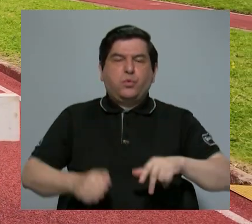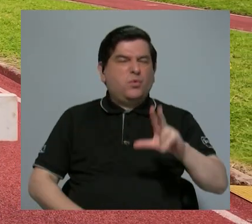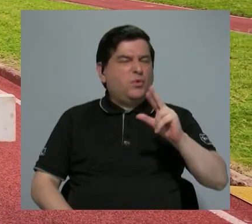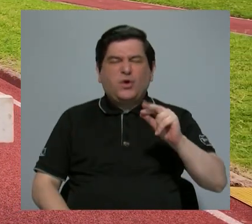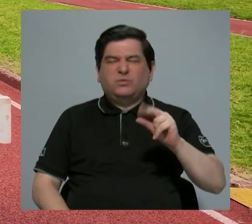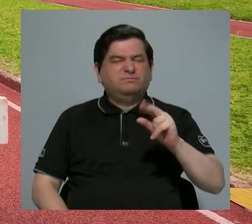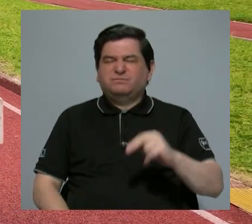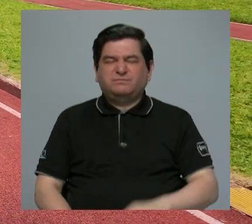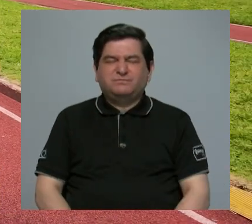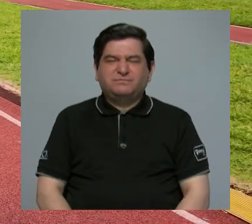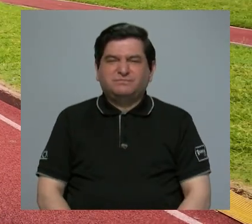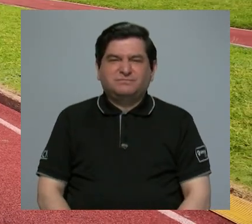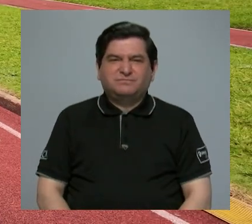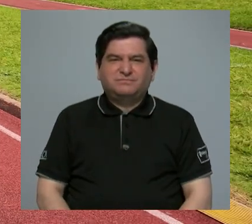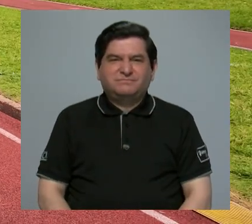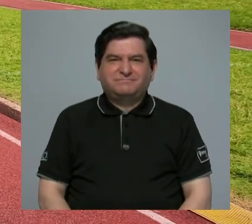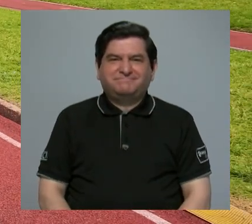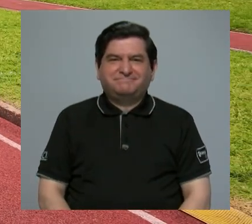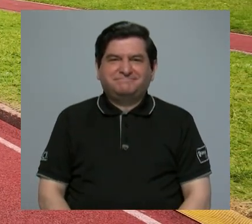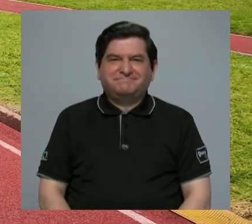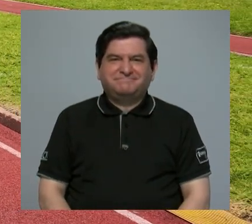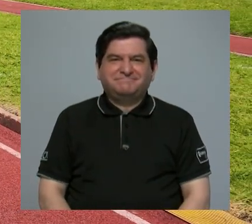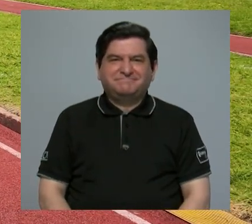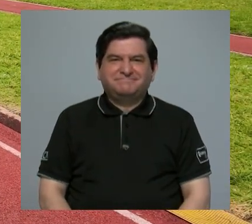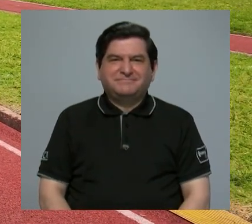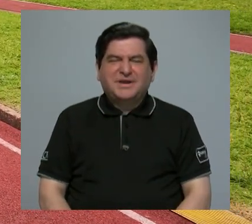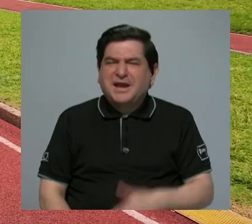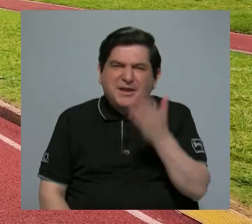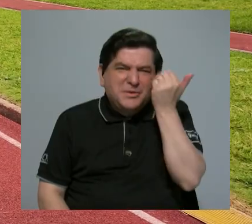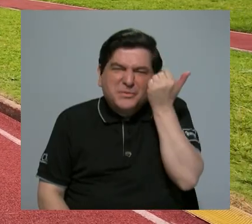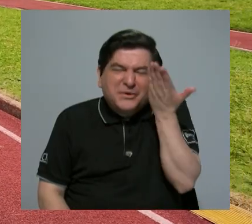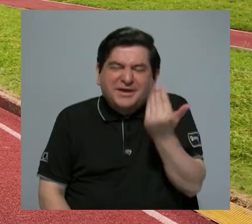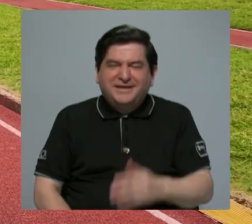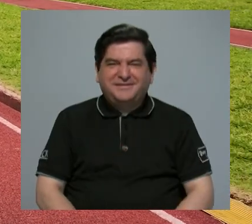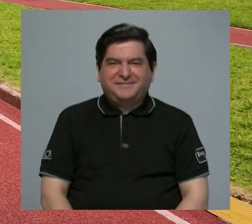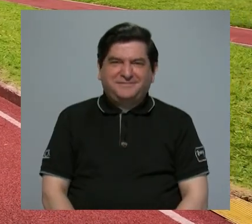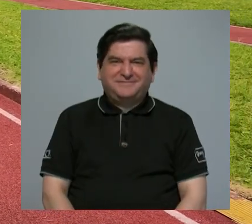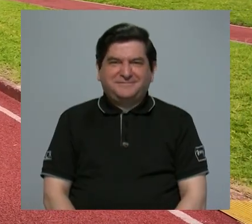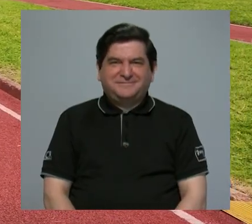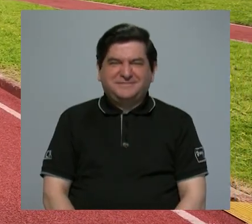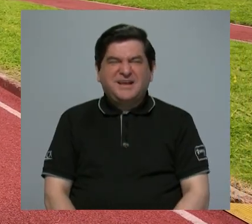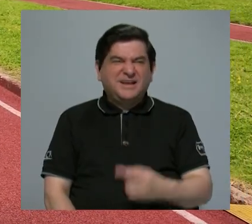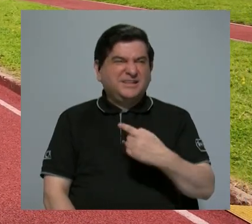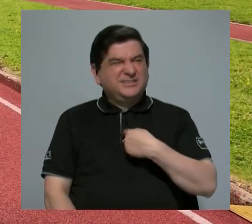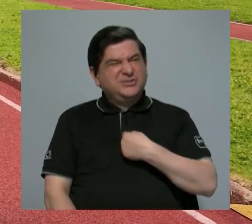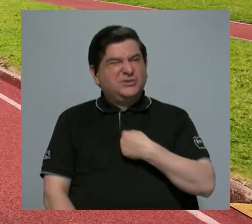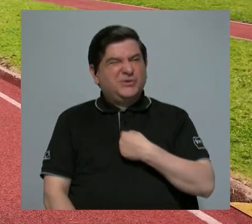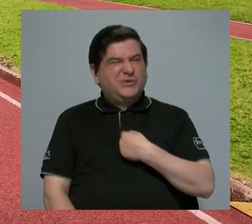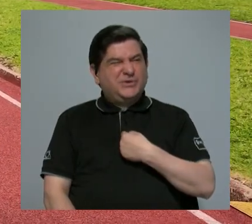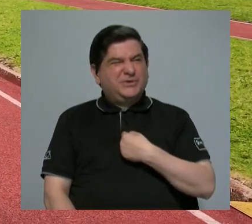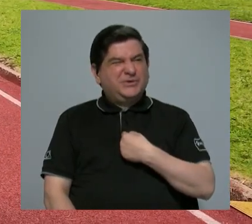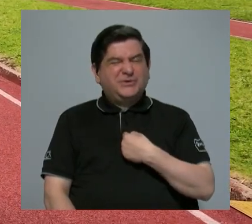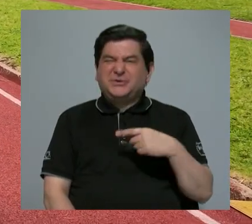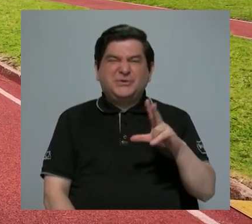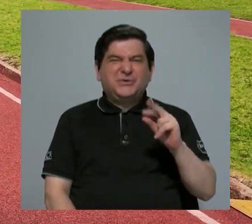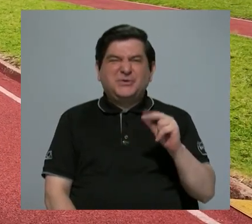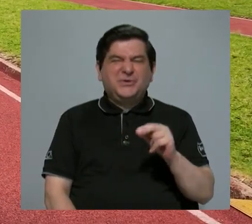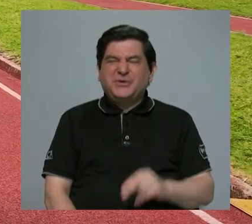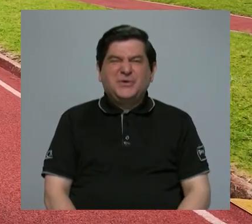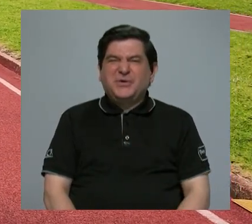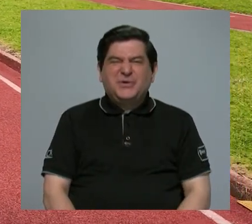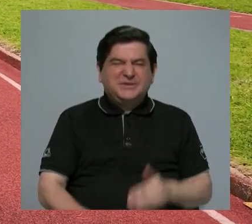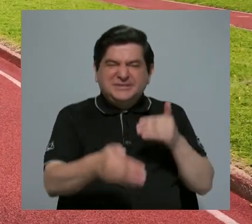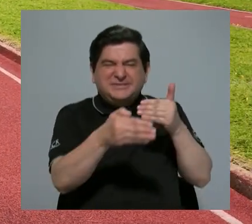tanto en realidad. Ok. ¿Por qué no? No tuve el